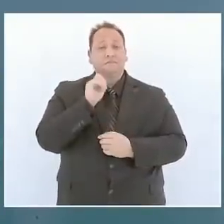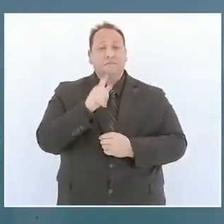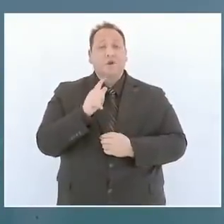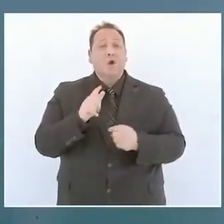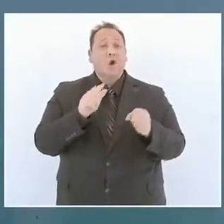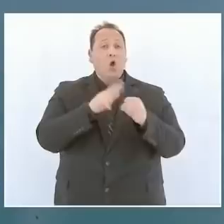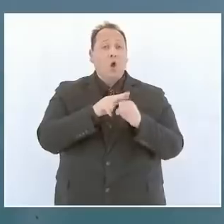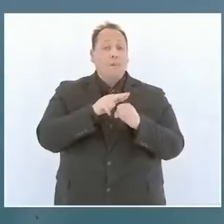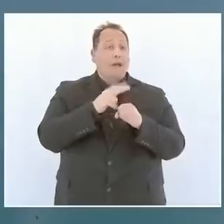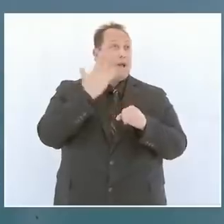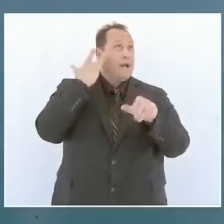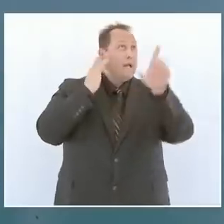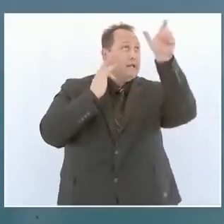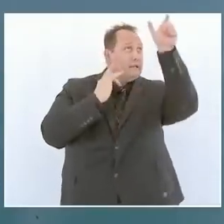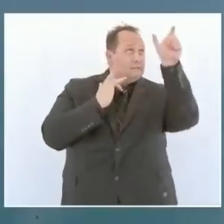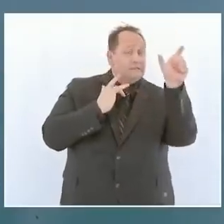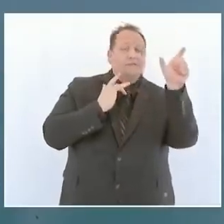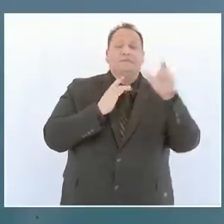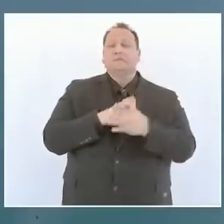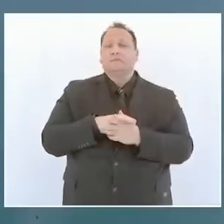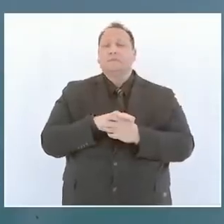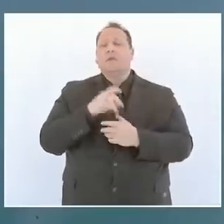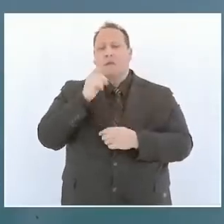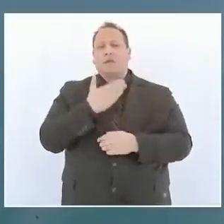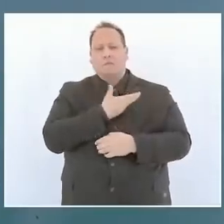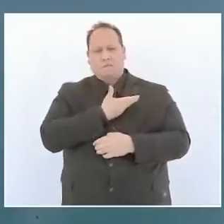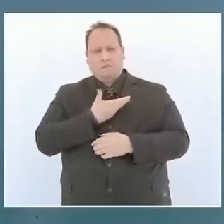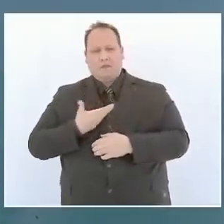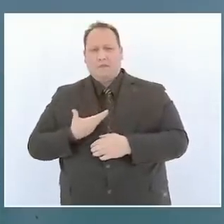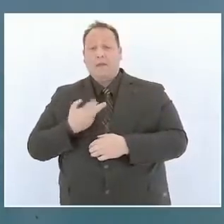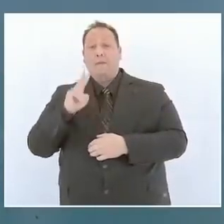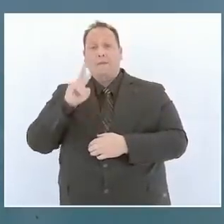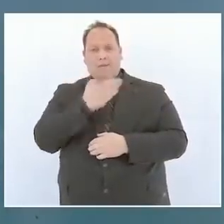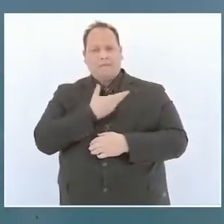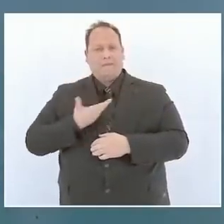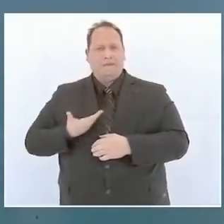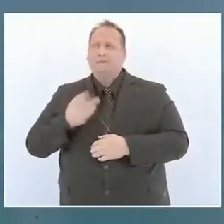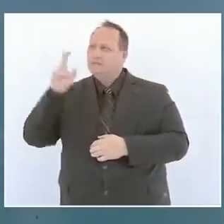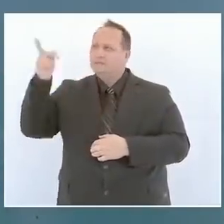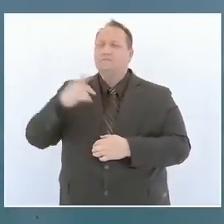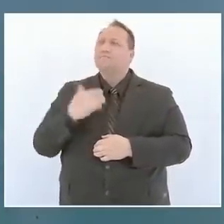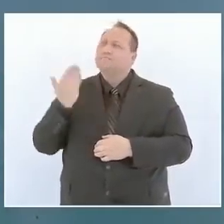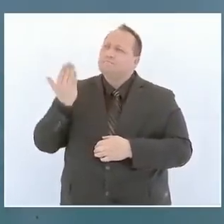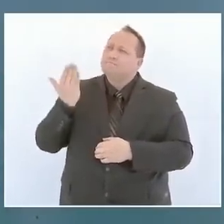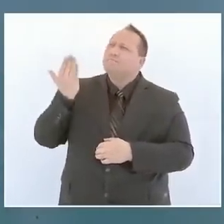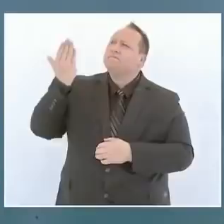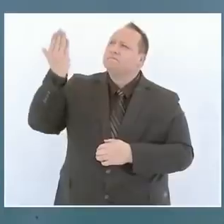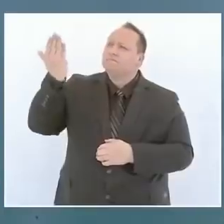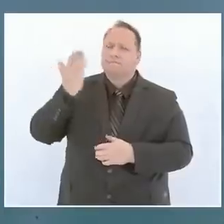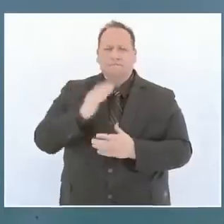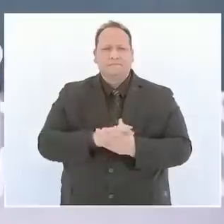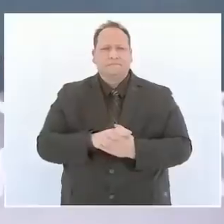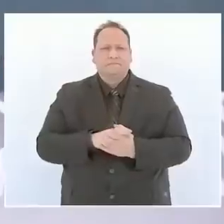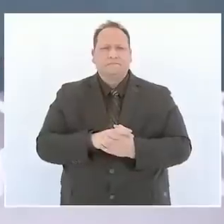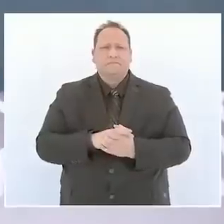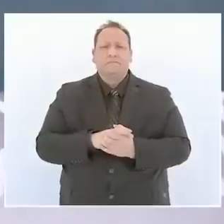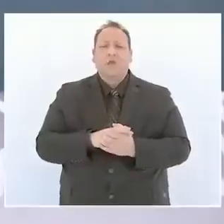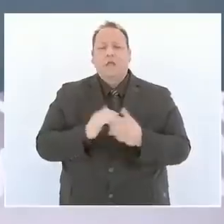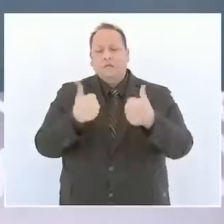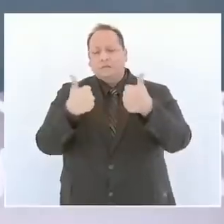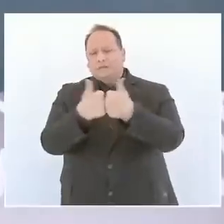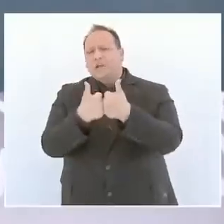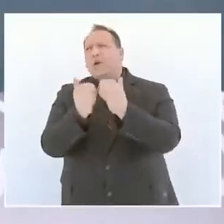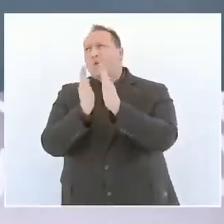el gobernador de California como al presidente, a la vicepresidenta, les vamos a pedir que se abra